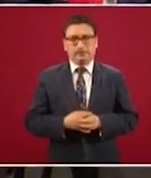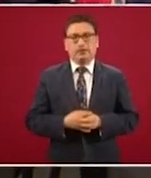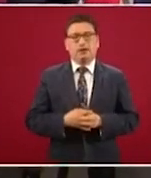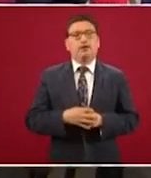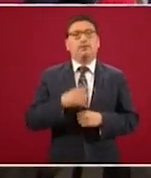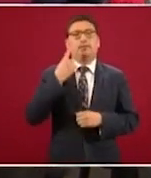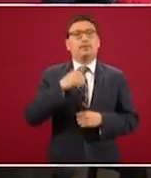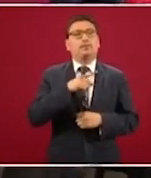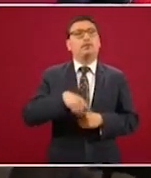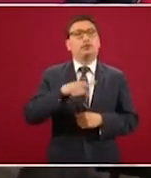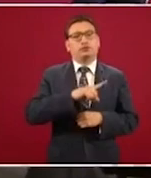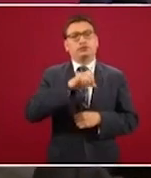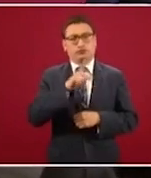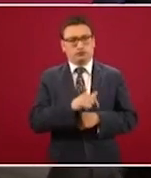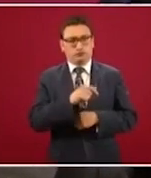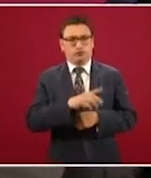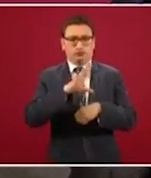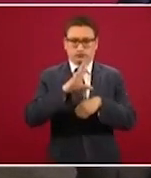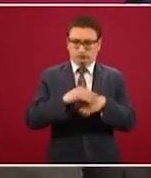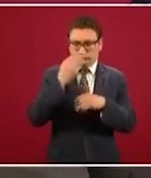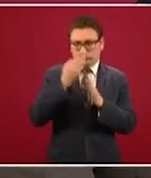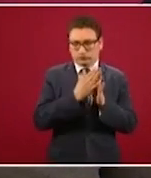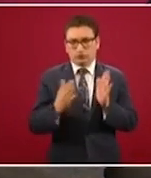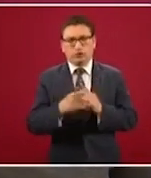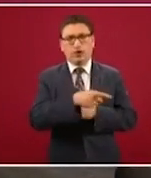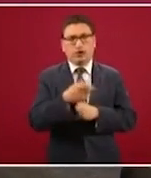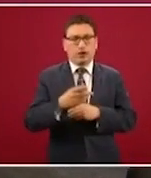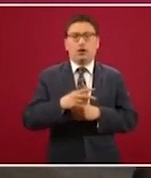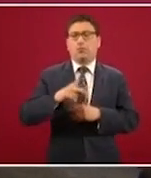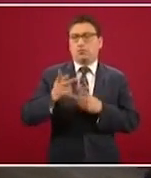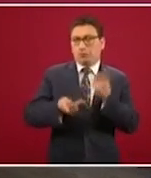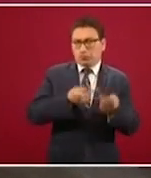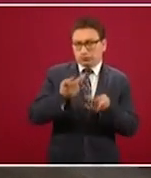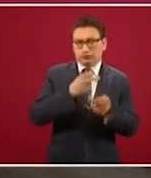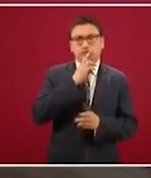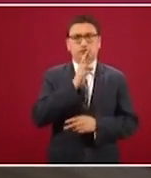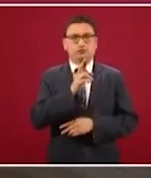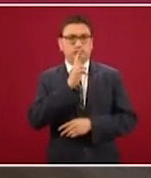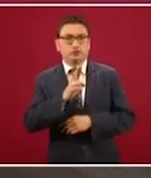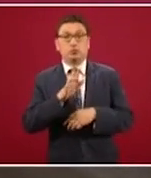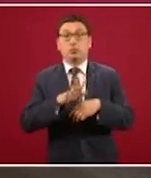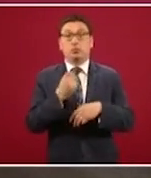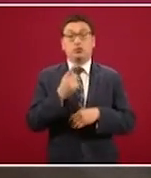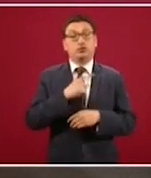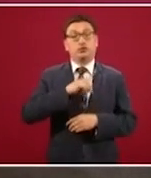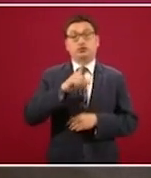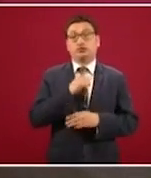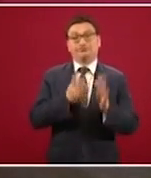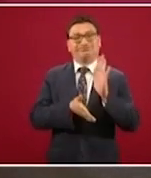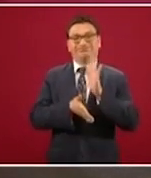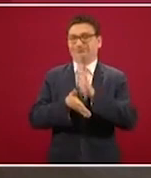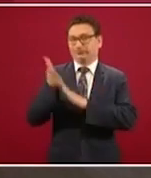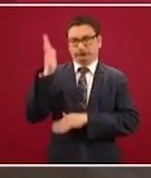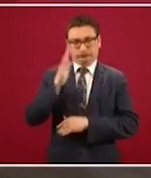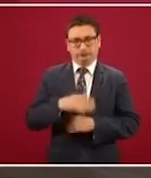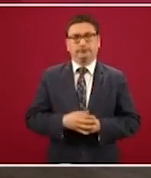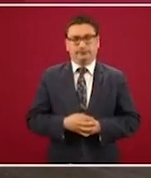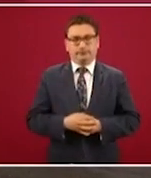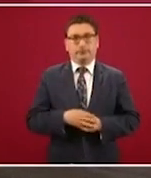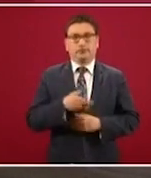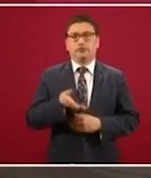para que haya tiempo a preguntas, a respuestas, porque salimos de gira, vamos